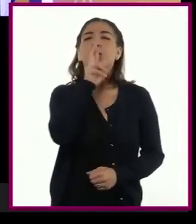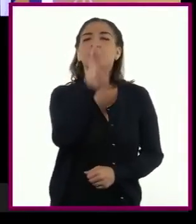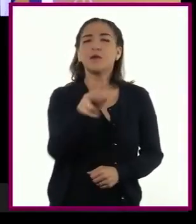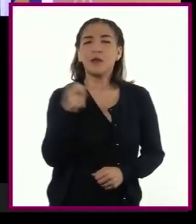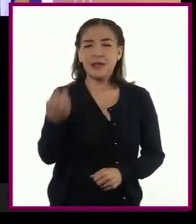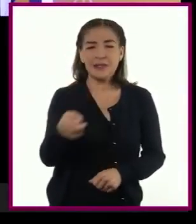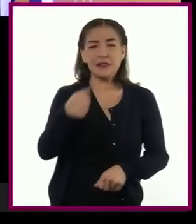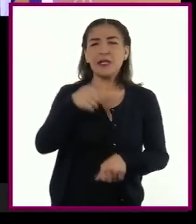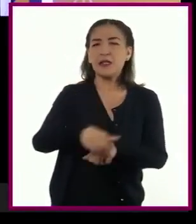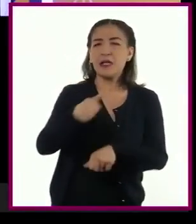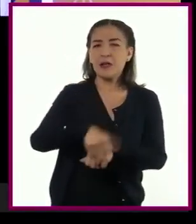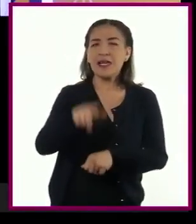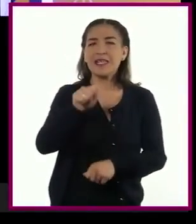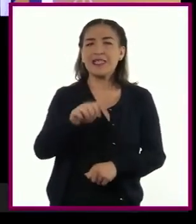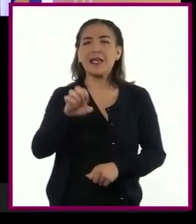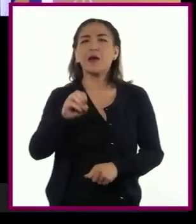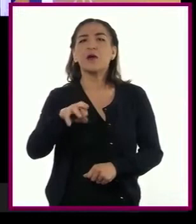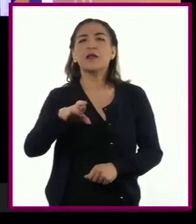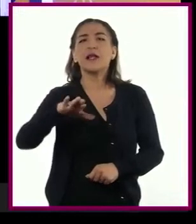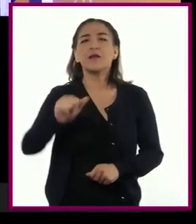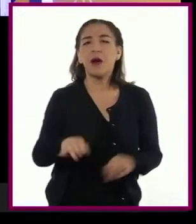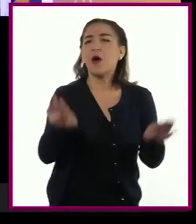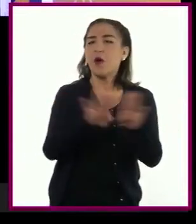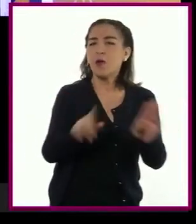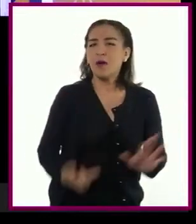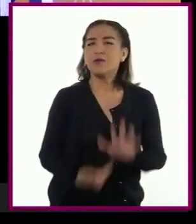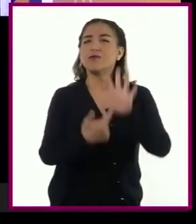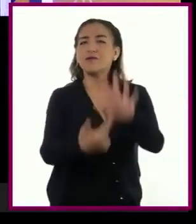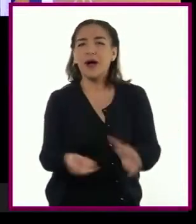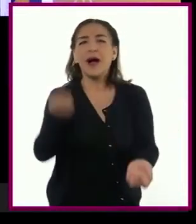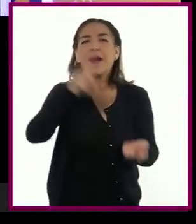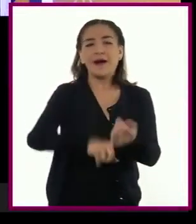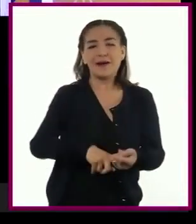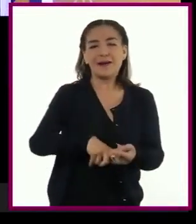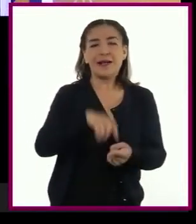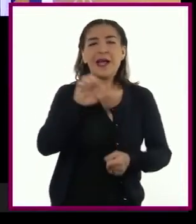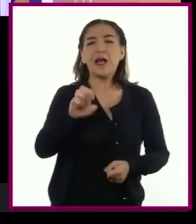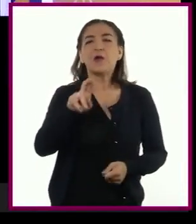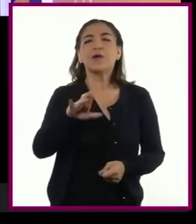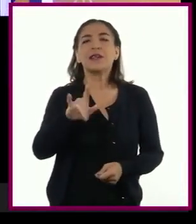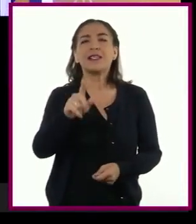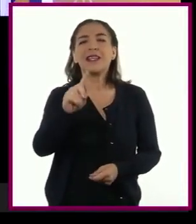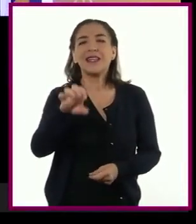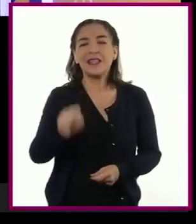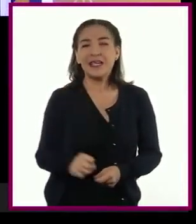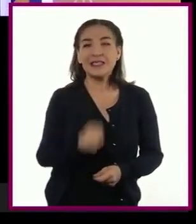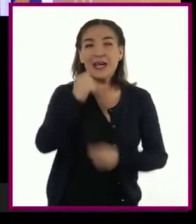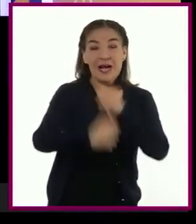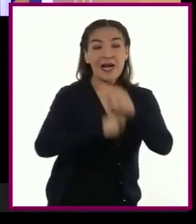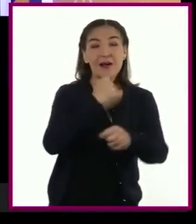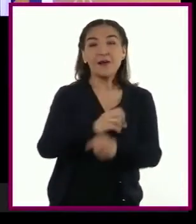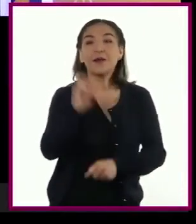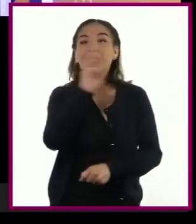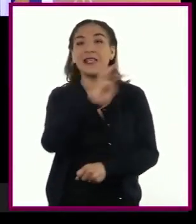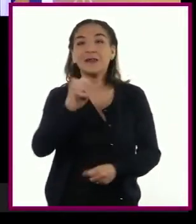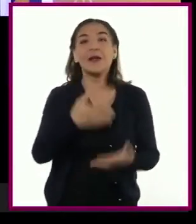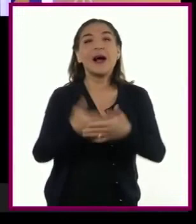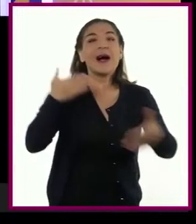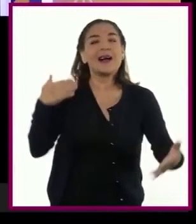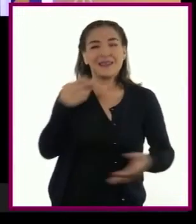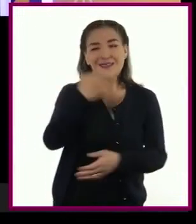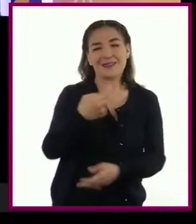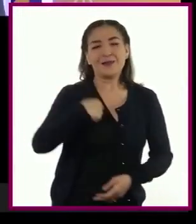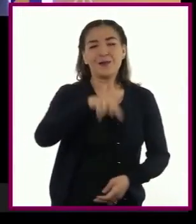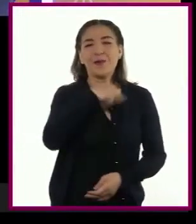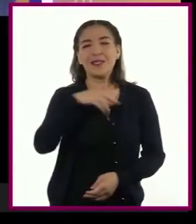de ese teorema apareció en los elementos del gran Euclides en el año 300 antes de nuestra